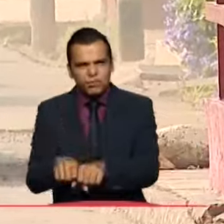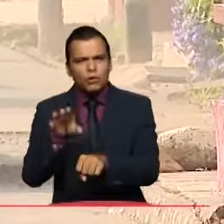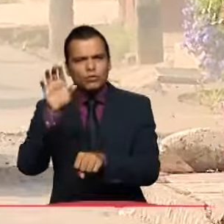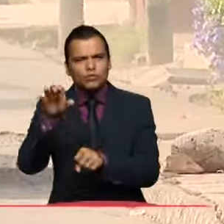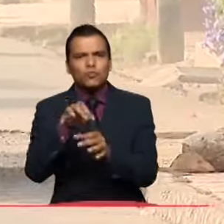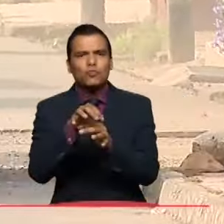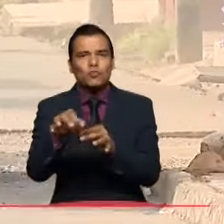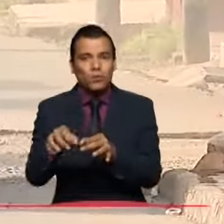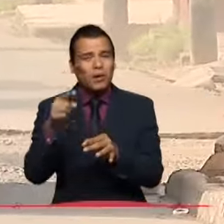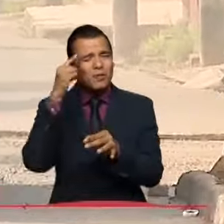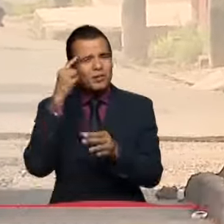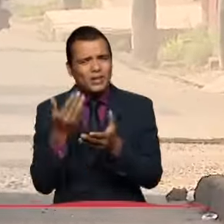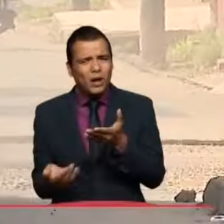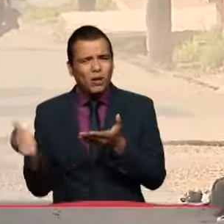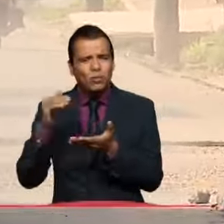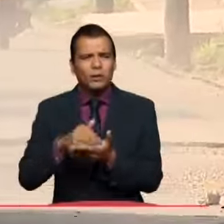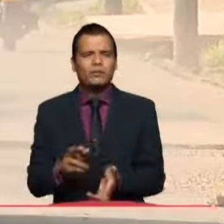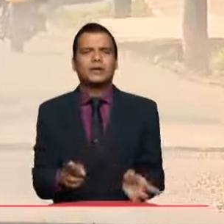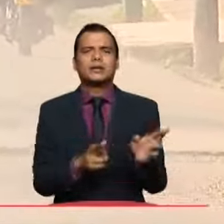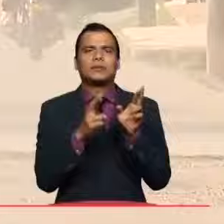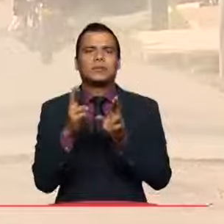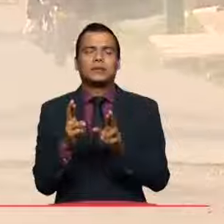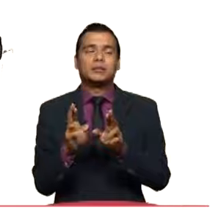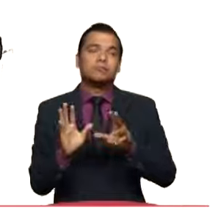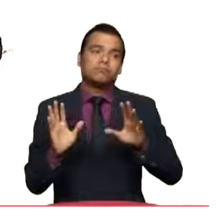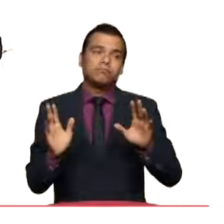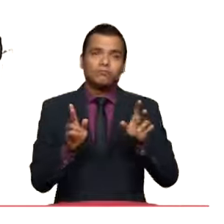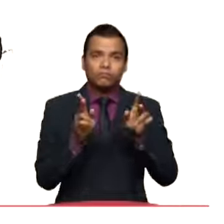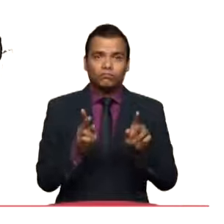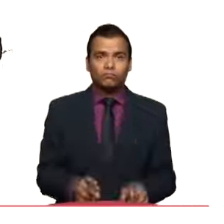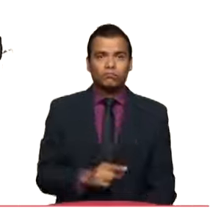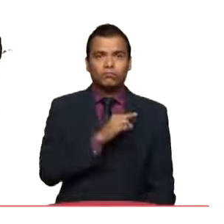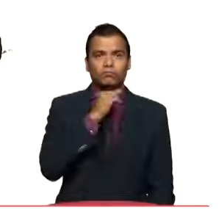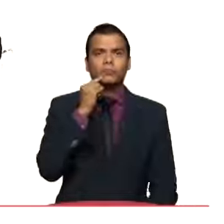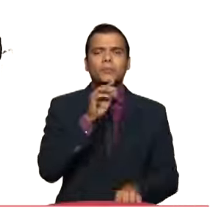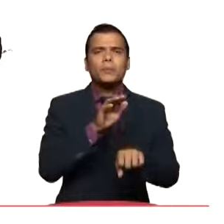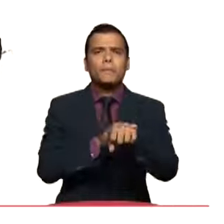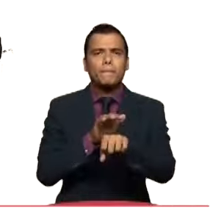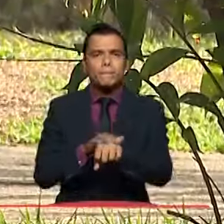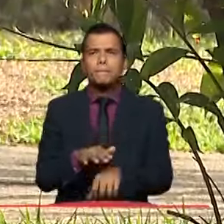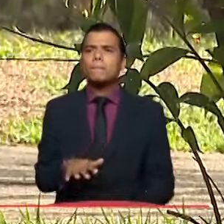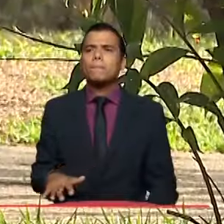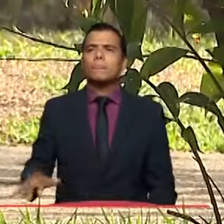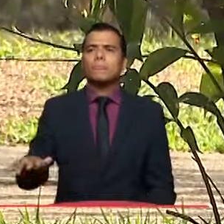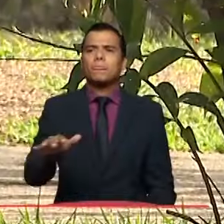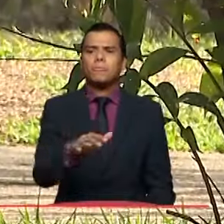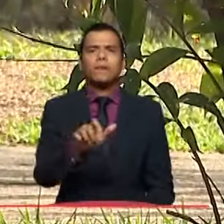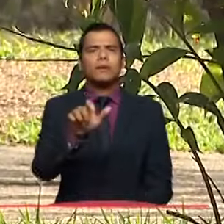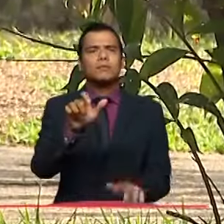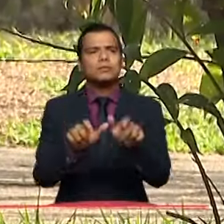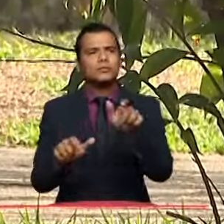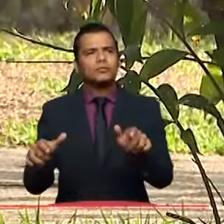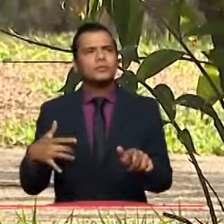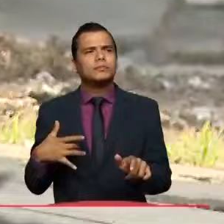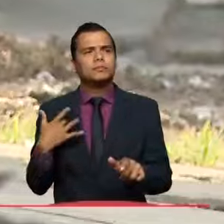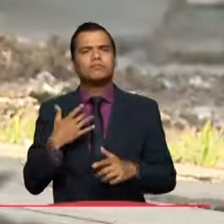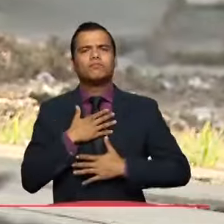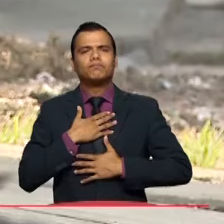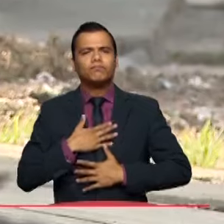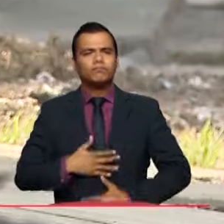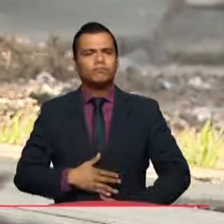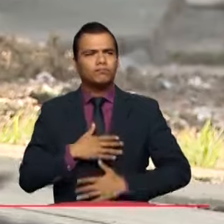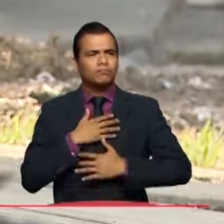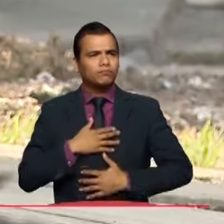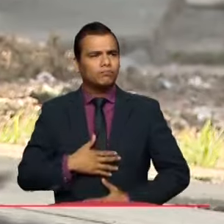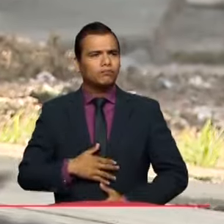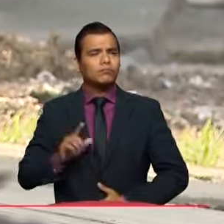A pesar de las adversidades, el sacerdote del pueblo asegura que esta tierra es una bendición para quienes la habitan, pues está detenida en el